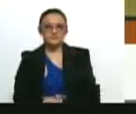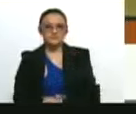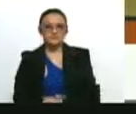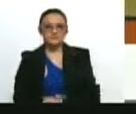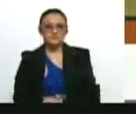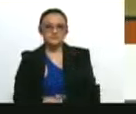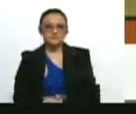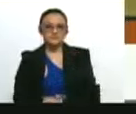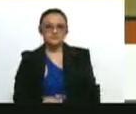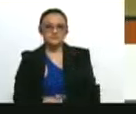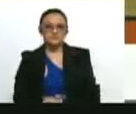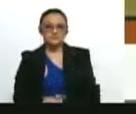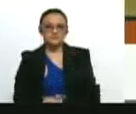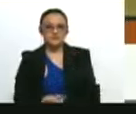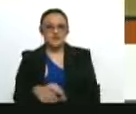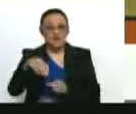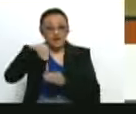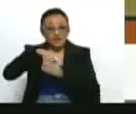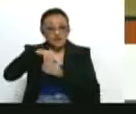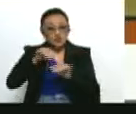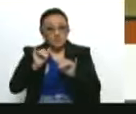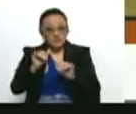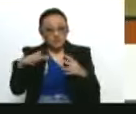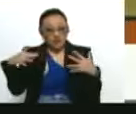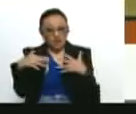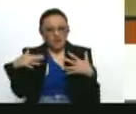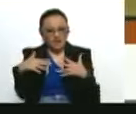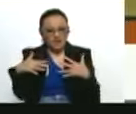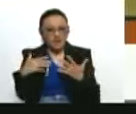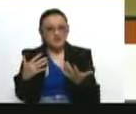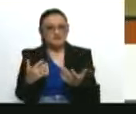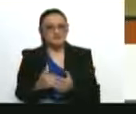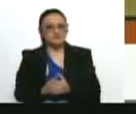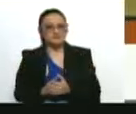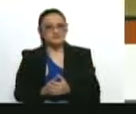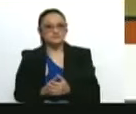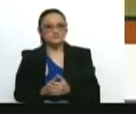Amenazas desde adentro. Para acá ha venido la Sayona en estos días.